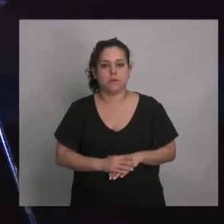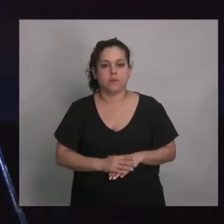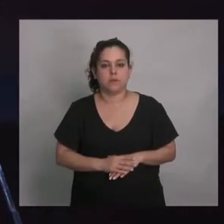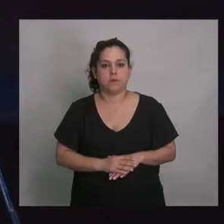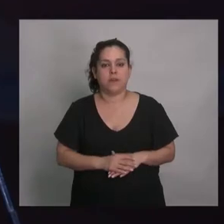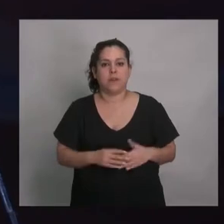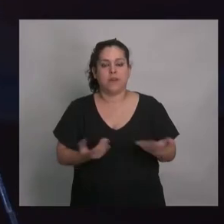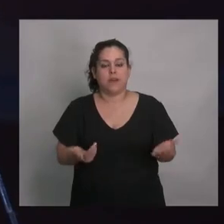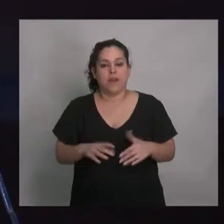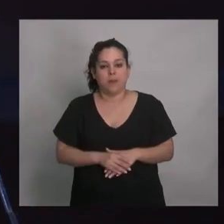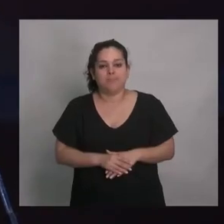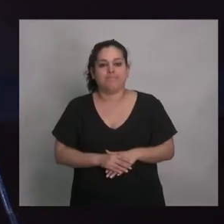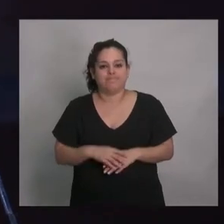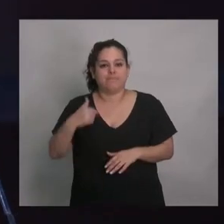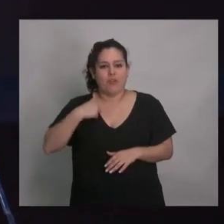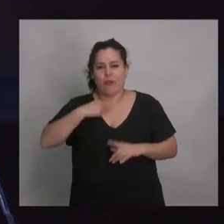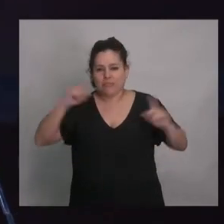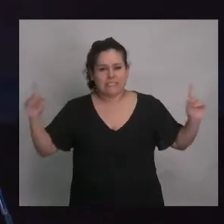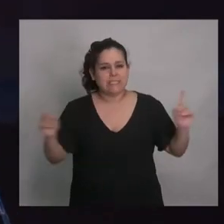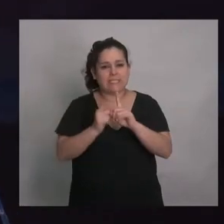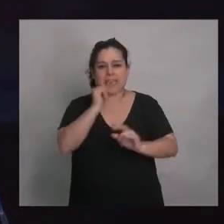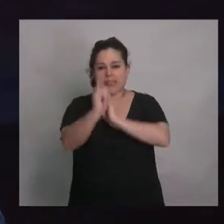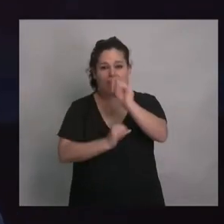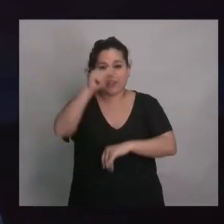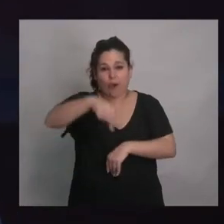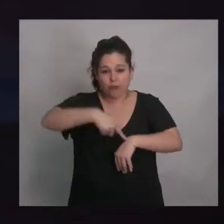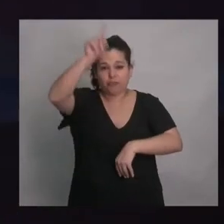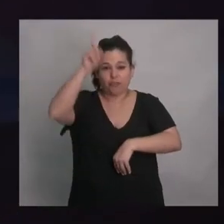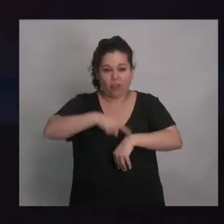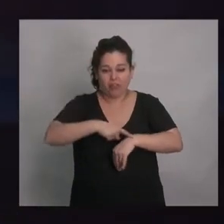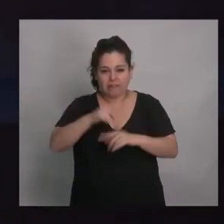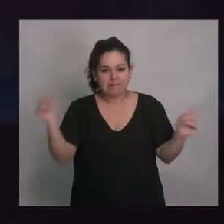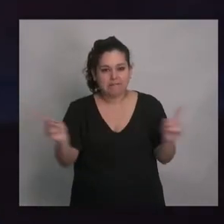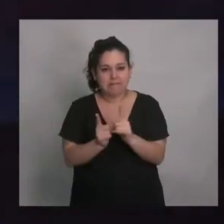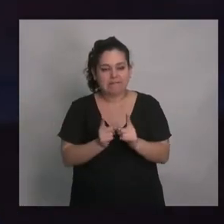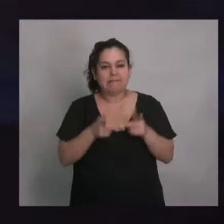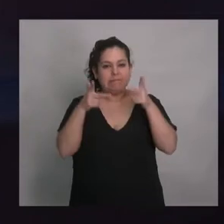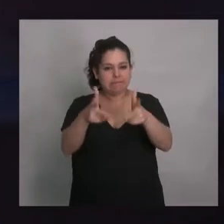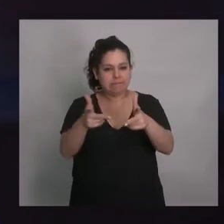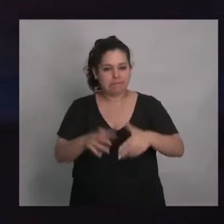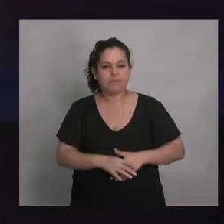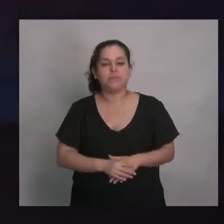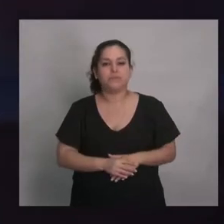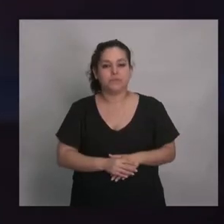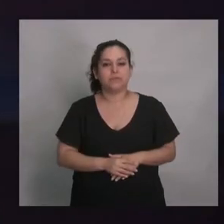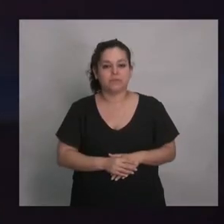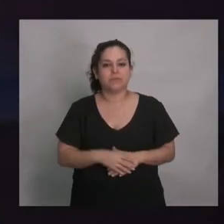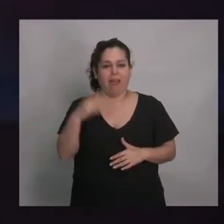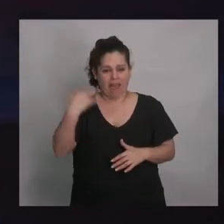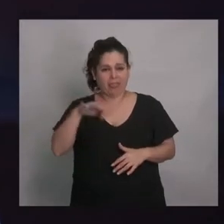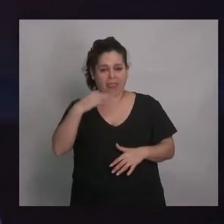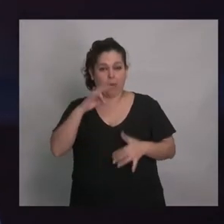yo hago la síntesis de hoy hay que revolucionar la democracia y